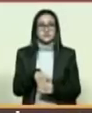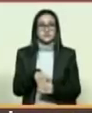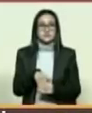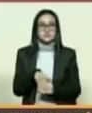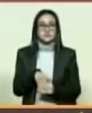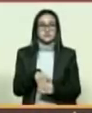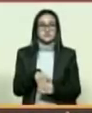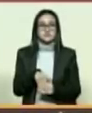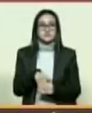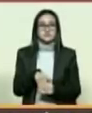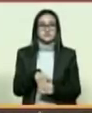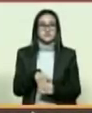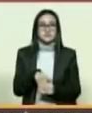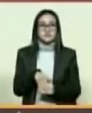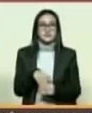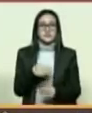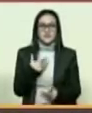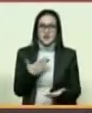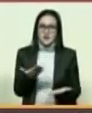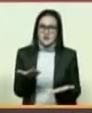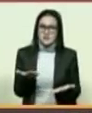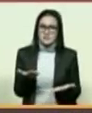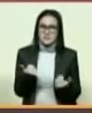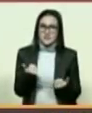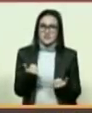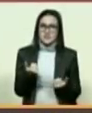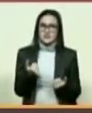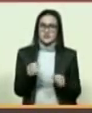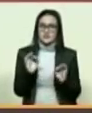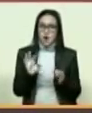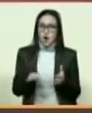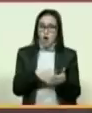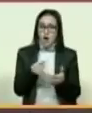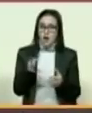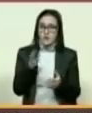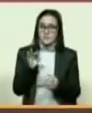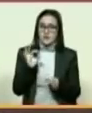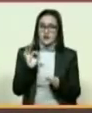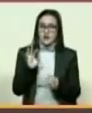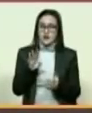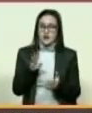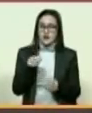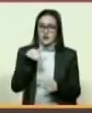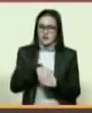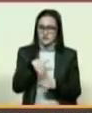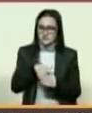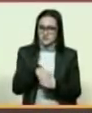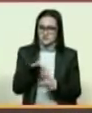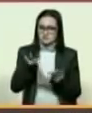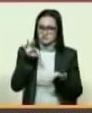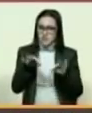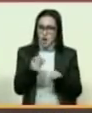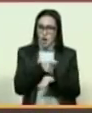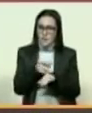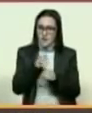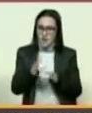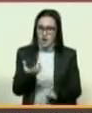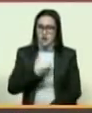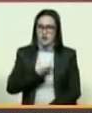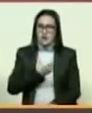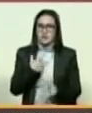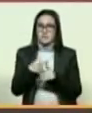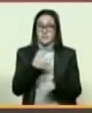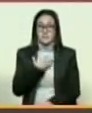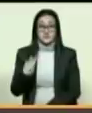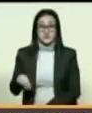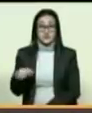Exigían y señalaban que se aplicara el cronograma electoral para elección de gobernadores, de alcaldes y